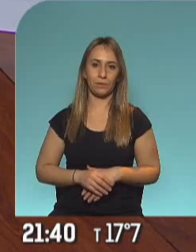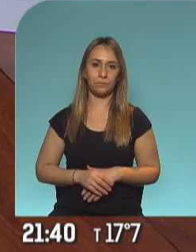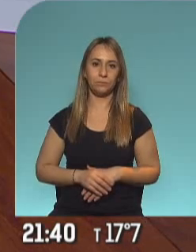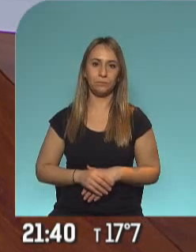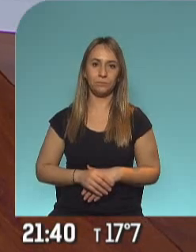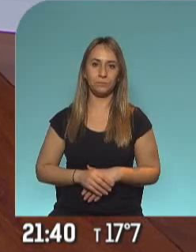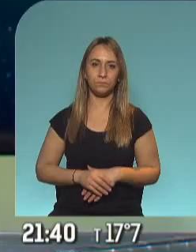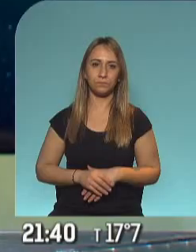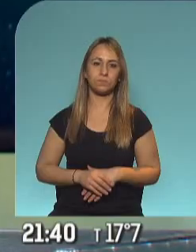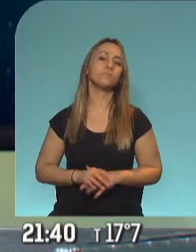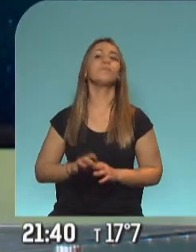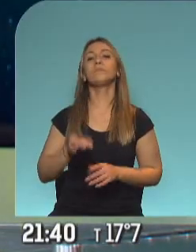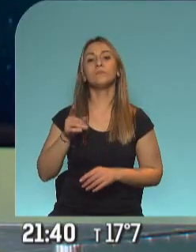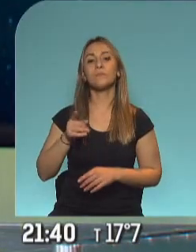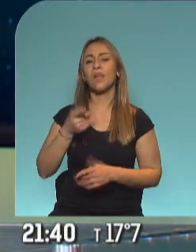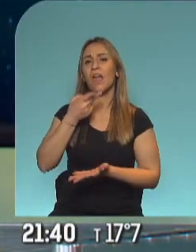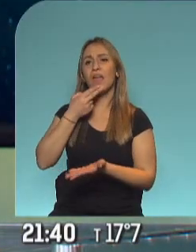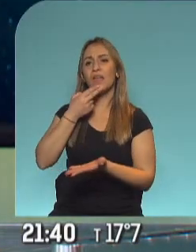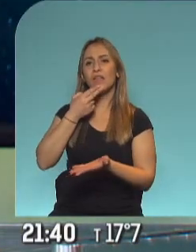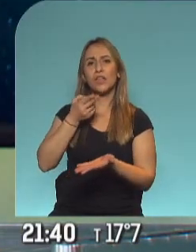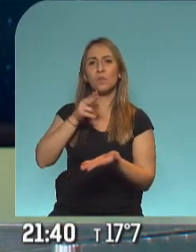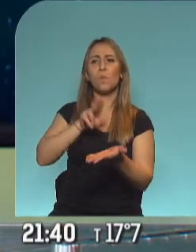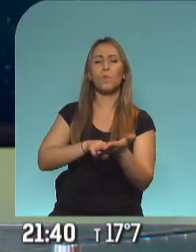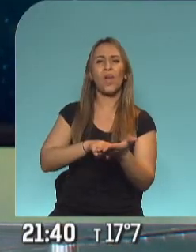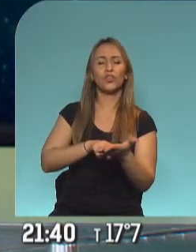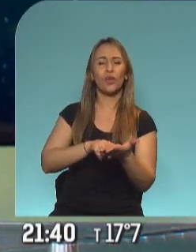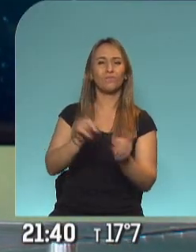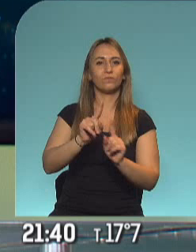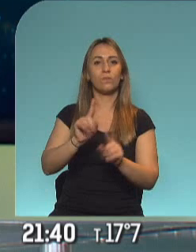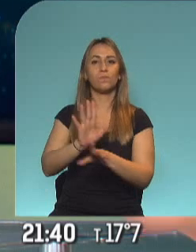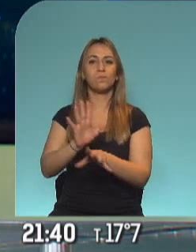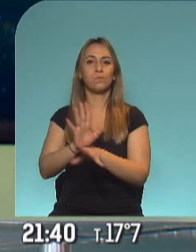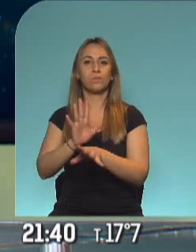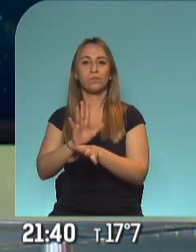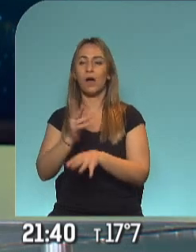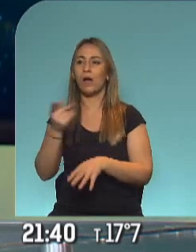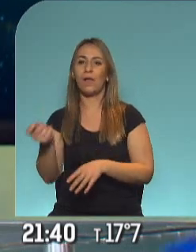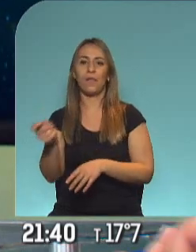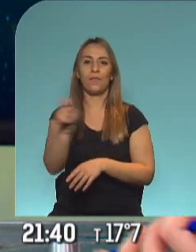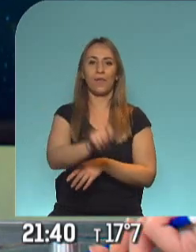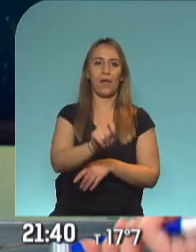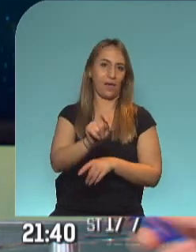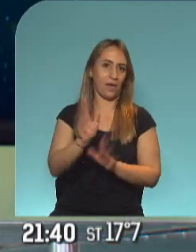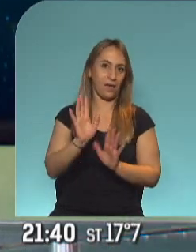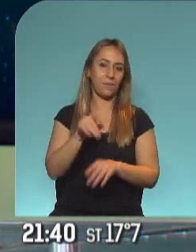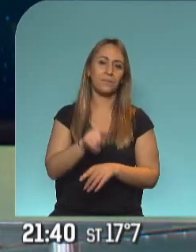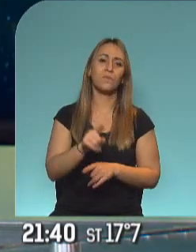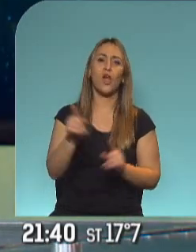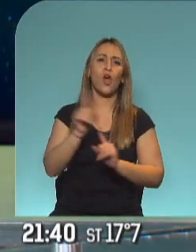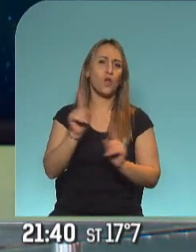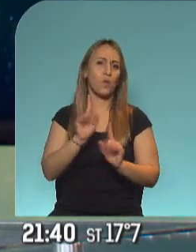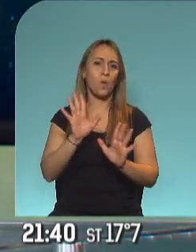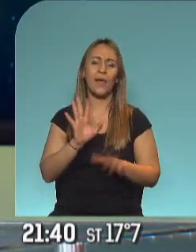El aporte y mal llamado impuesto, repitamos, porque no es algo que se dará de manera consecutiva, sino es una